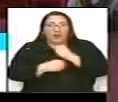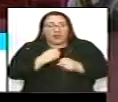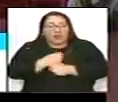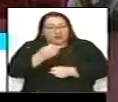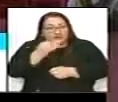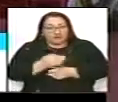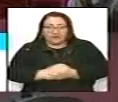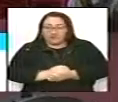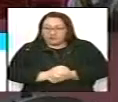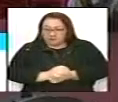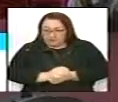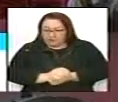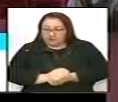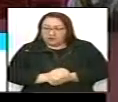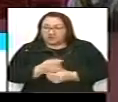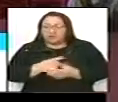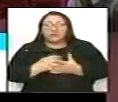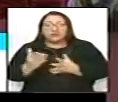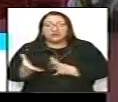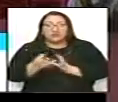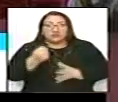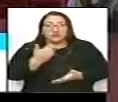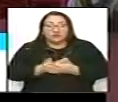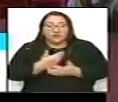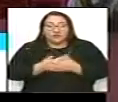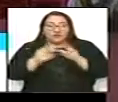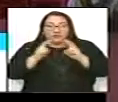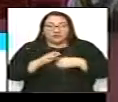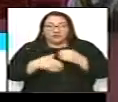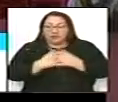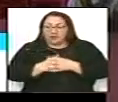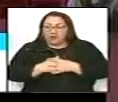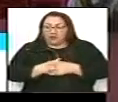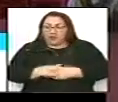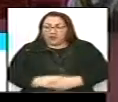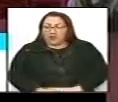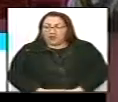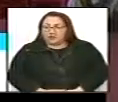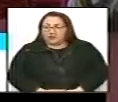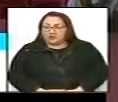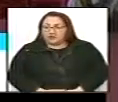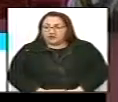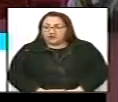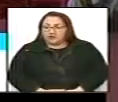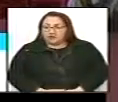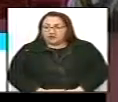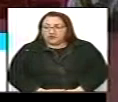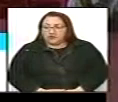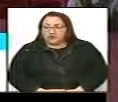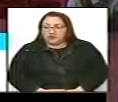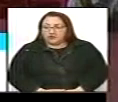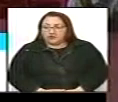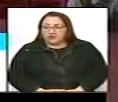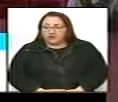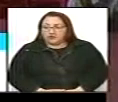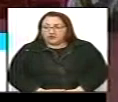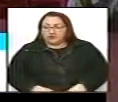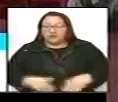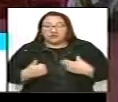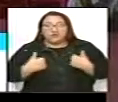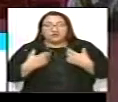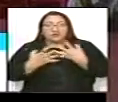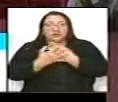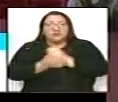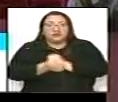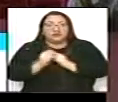real, que es sustraer pruebas de la investigación, puede tener una pena